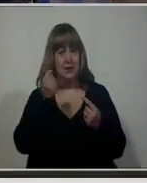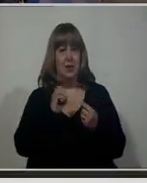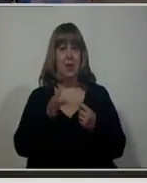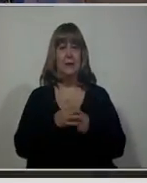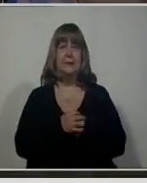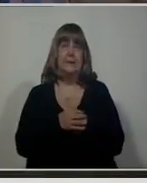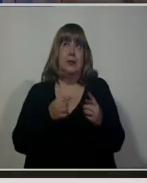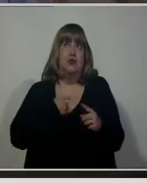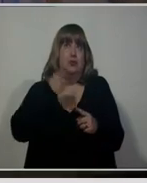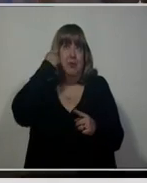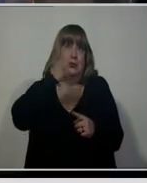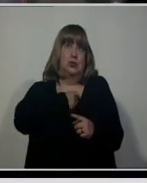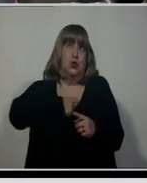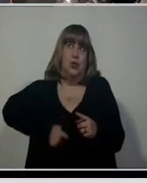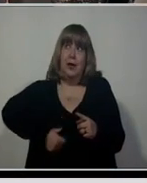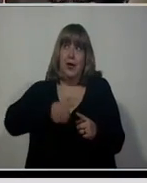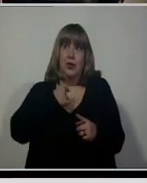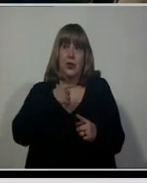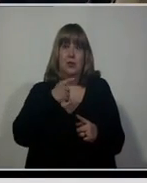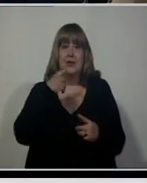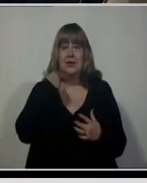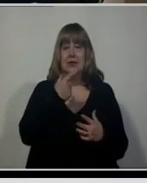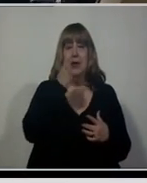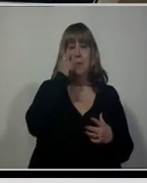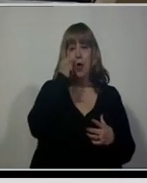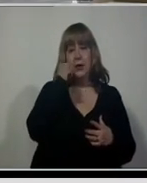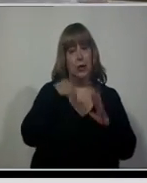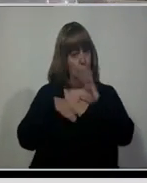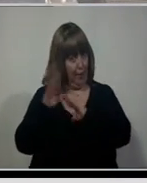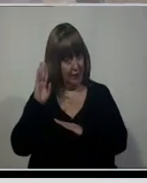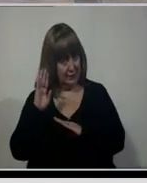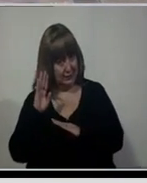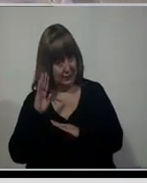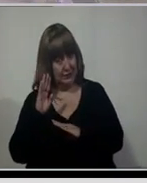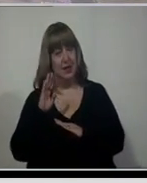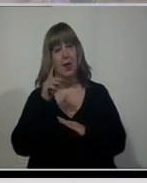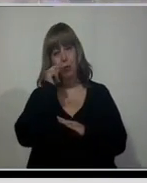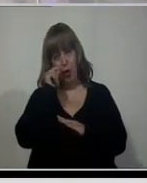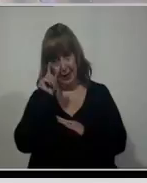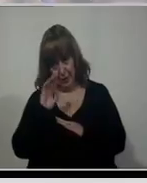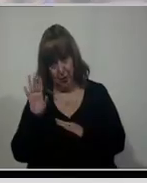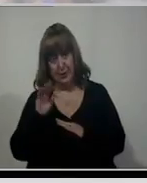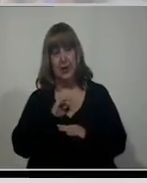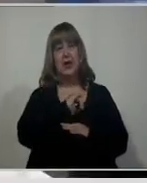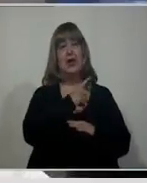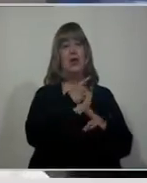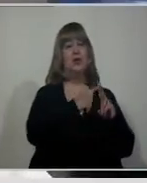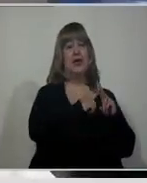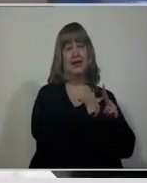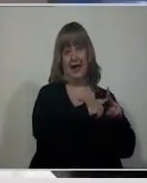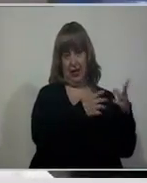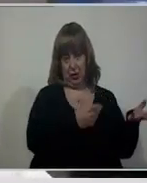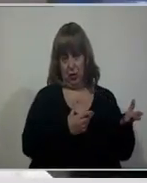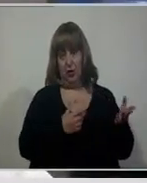tendría que ser más político y menos técnico no más populista más político y menos técnico creo que tendrían que